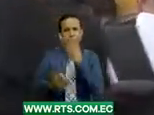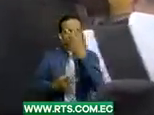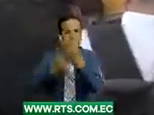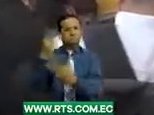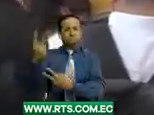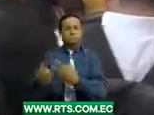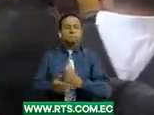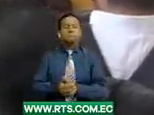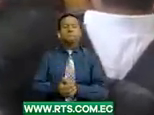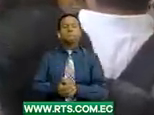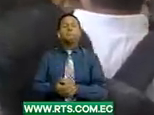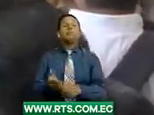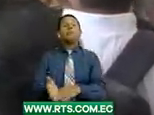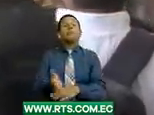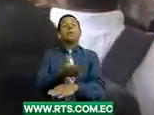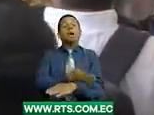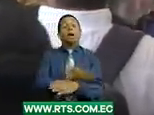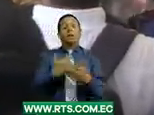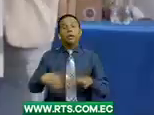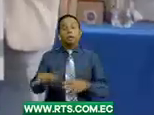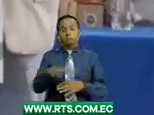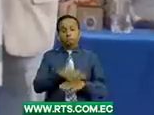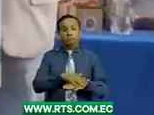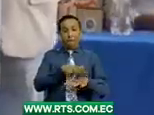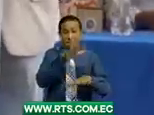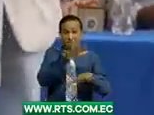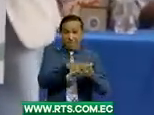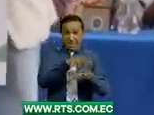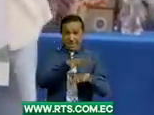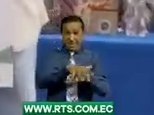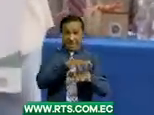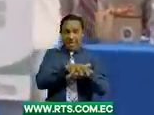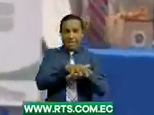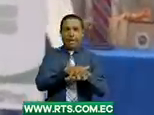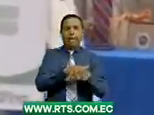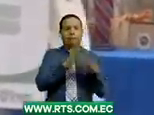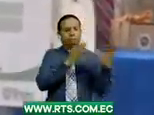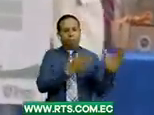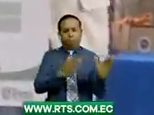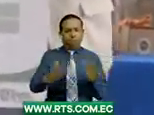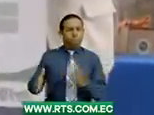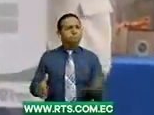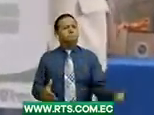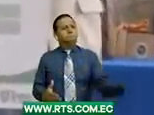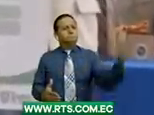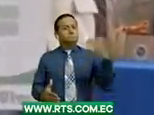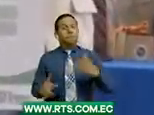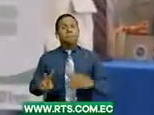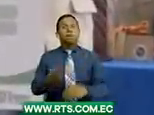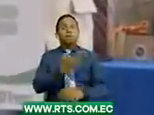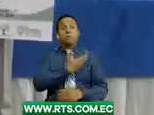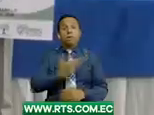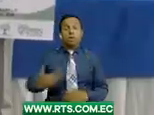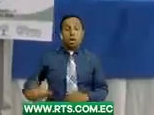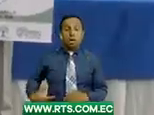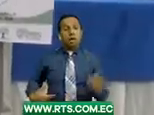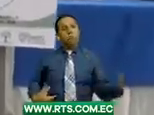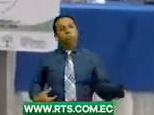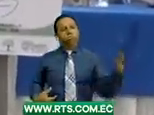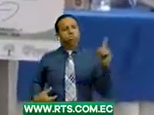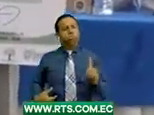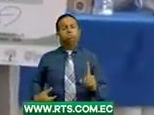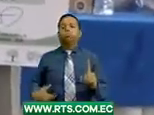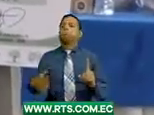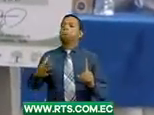En un acto organizado por la alcaldía del cantón Machala, el vicepresidente de la República, Otto Sonnenholzner, realizó la entrega simbólica